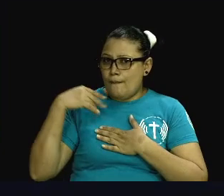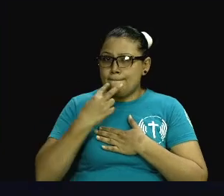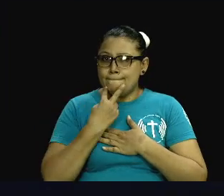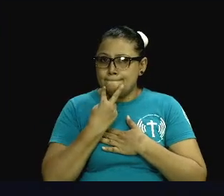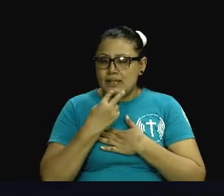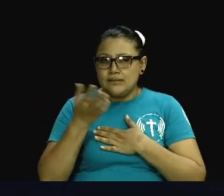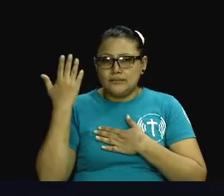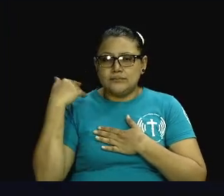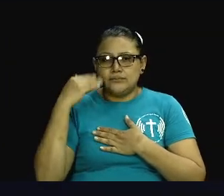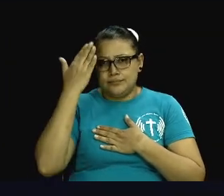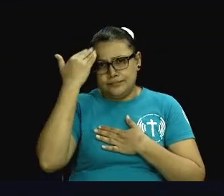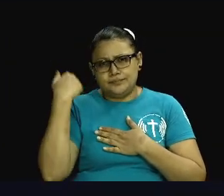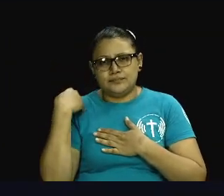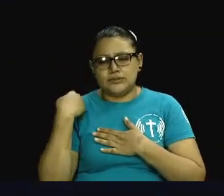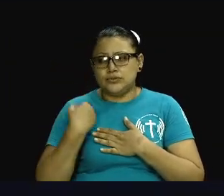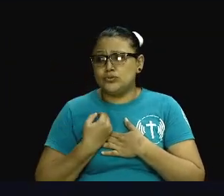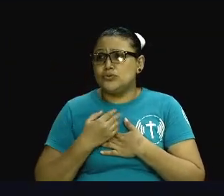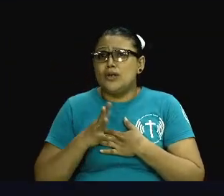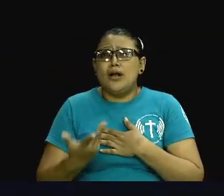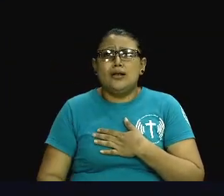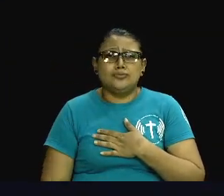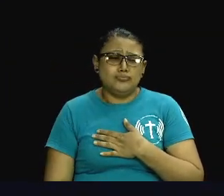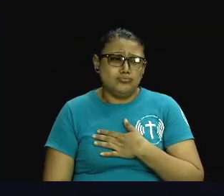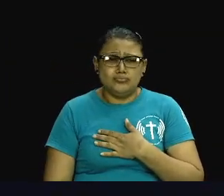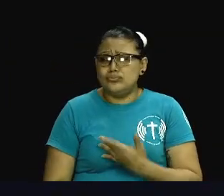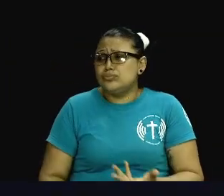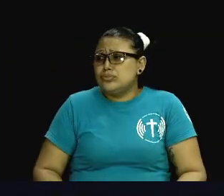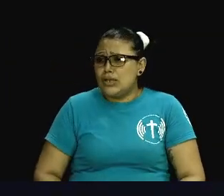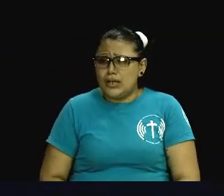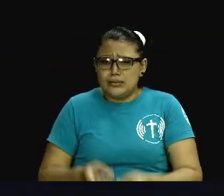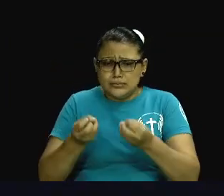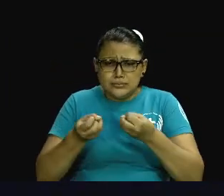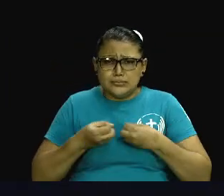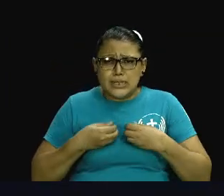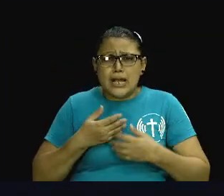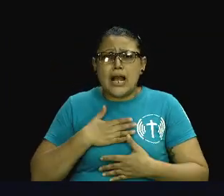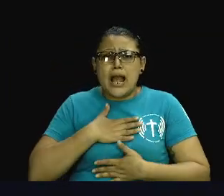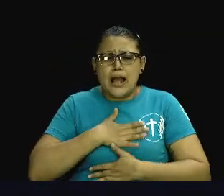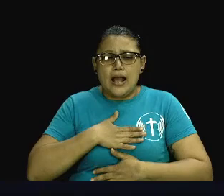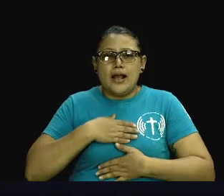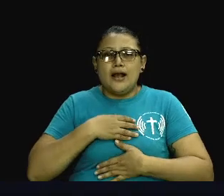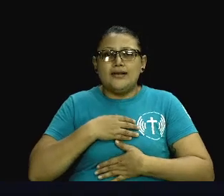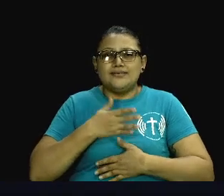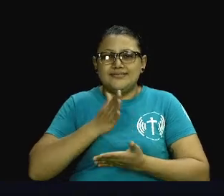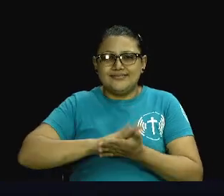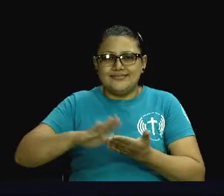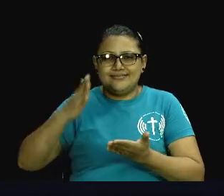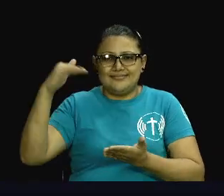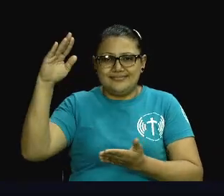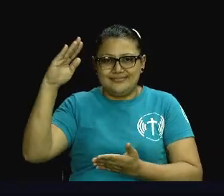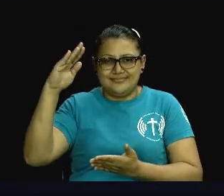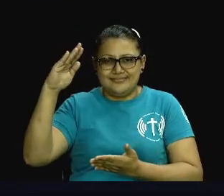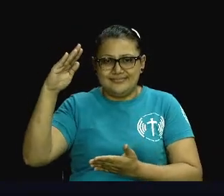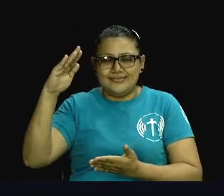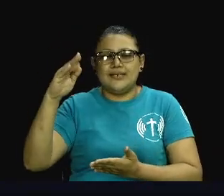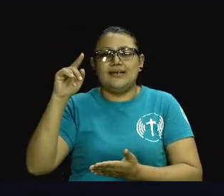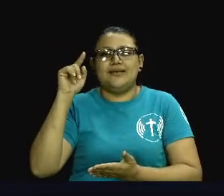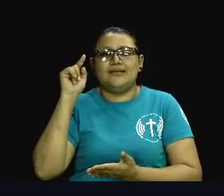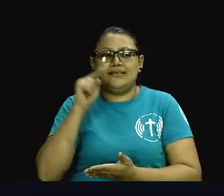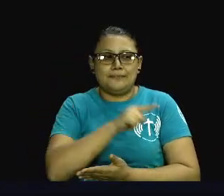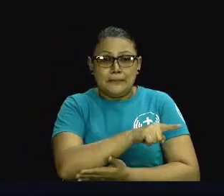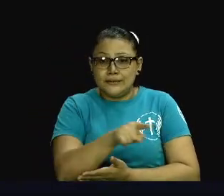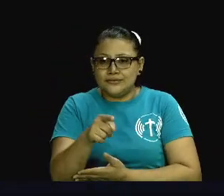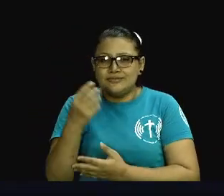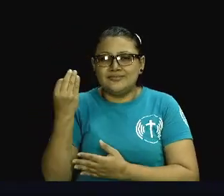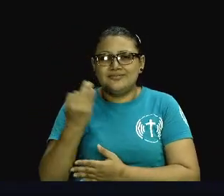y los de comida alrededor pero yo necesitaba nally ciento espiritual ten paciencia no te